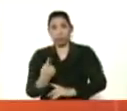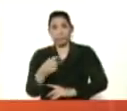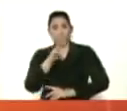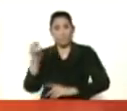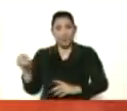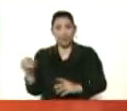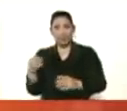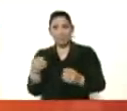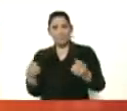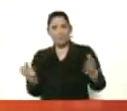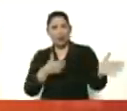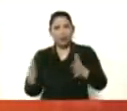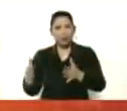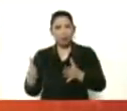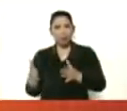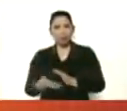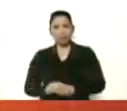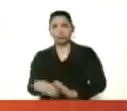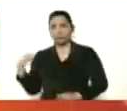de un mes,